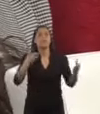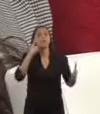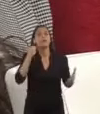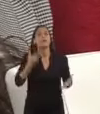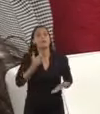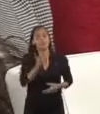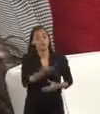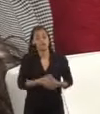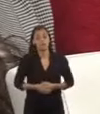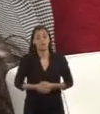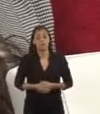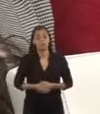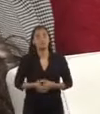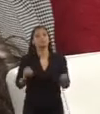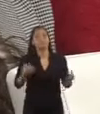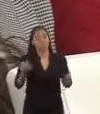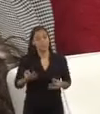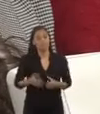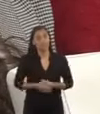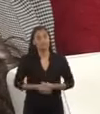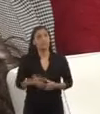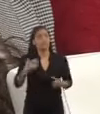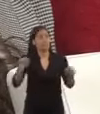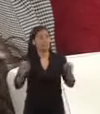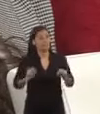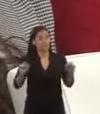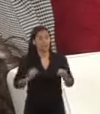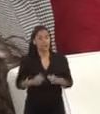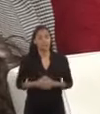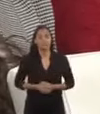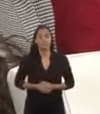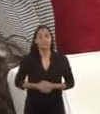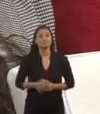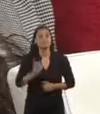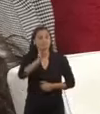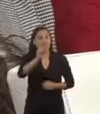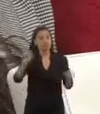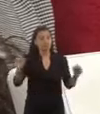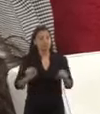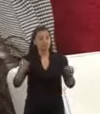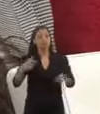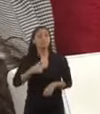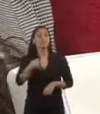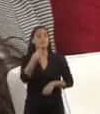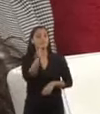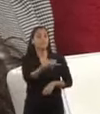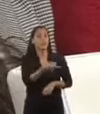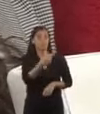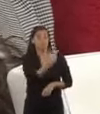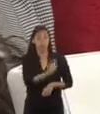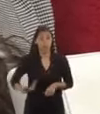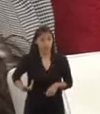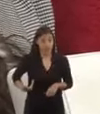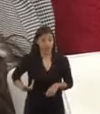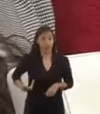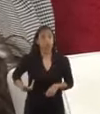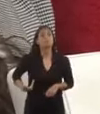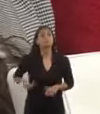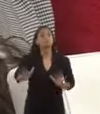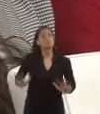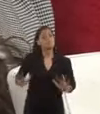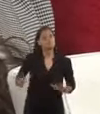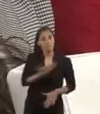bocero cómo Bien todo bien con frío eh Sí con frío le quería preguntar si el gobierno está esperando que el